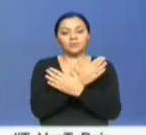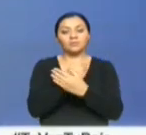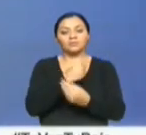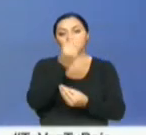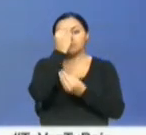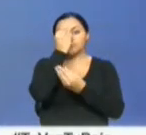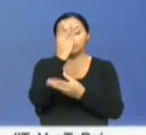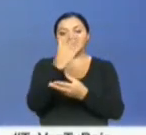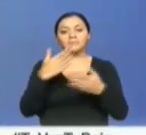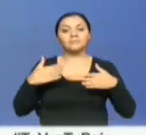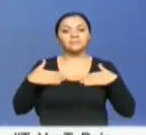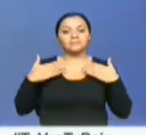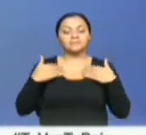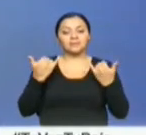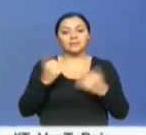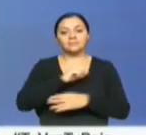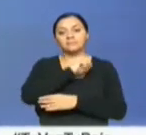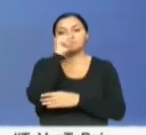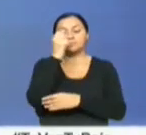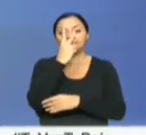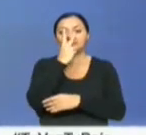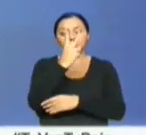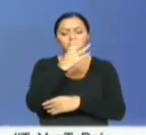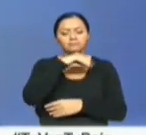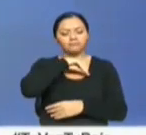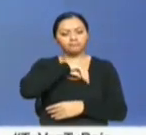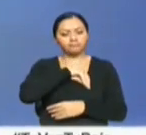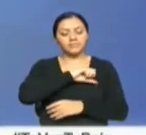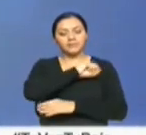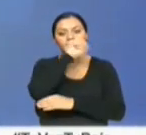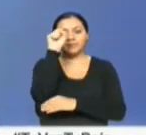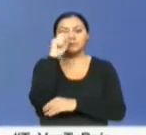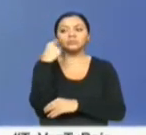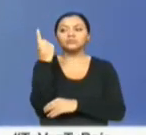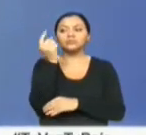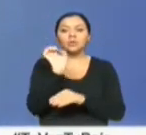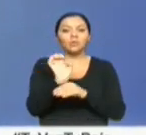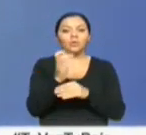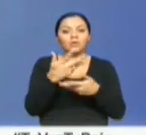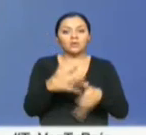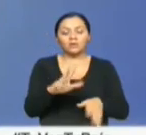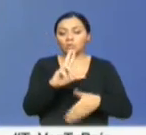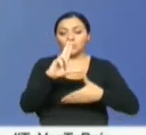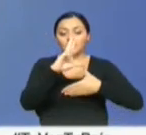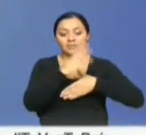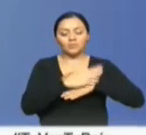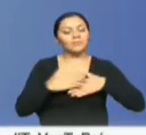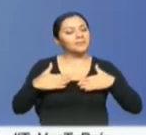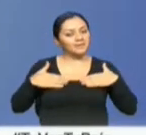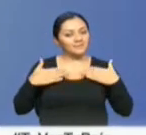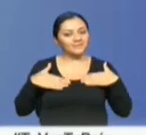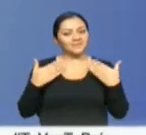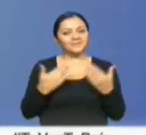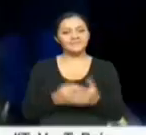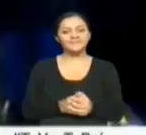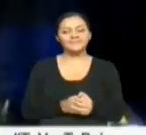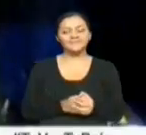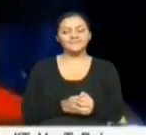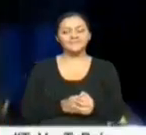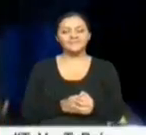su felicidad por el triunfo obtenido y su convicción de que esta victoria no es solo para el Ecuador, sino también para toda la patria